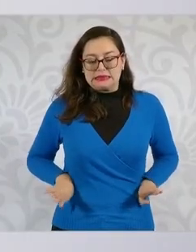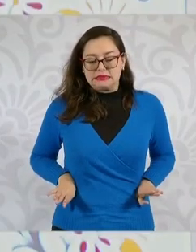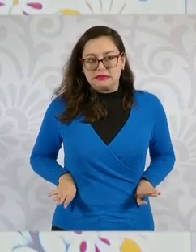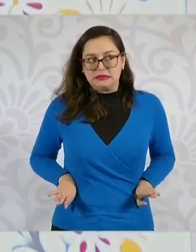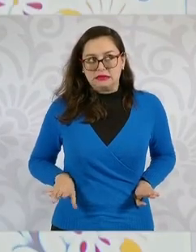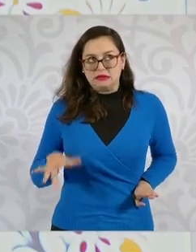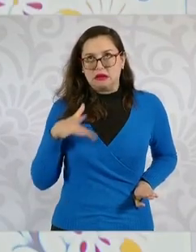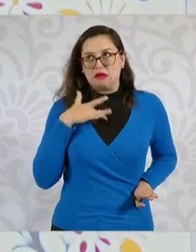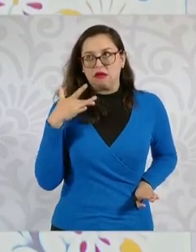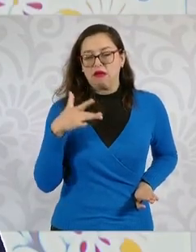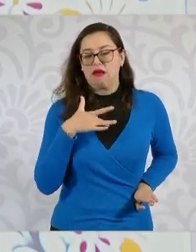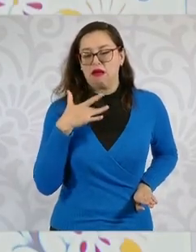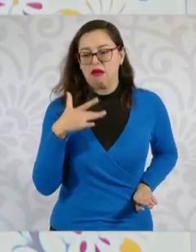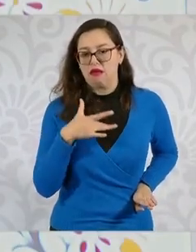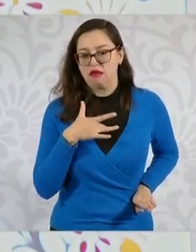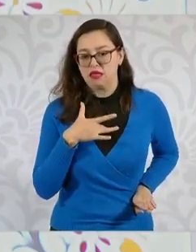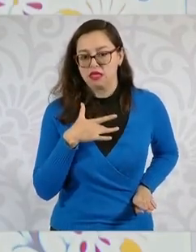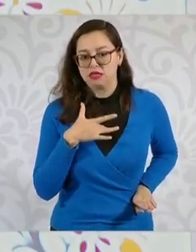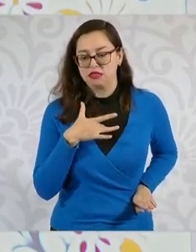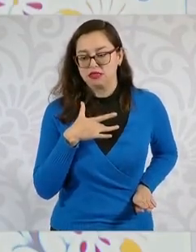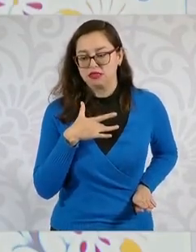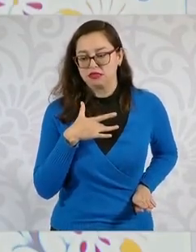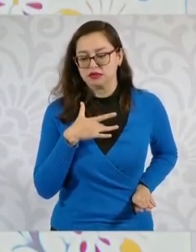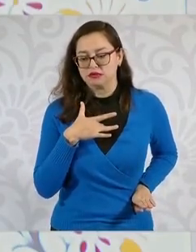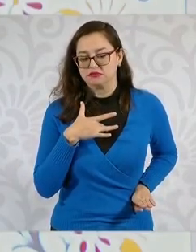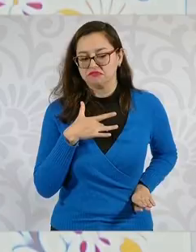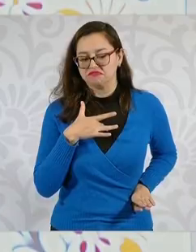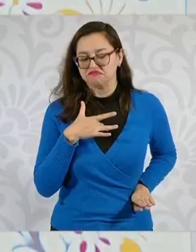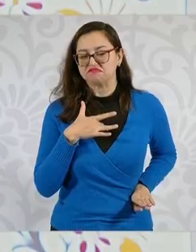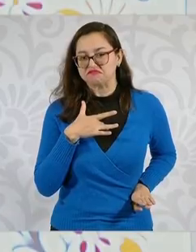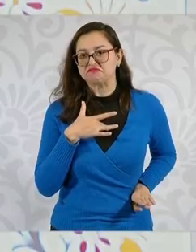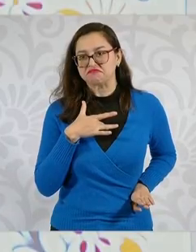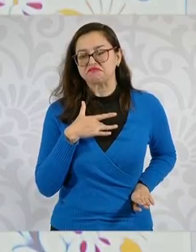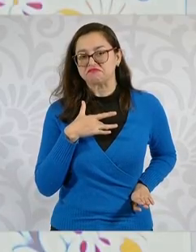lo nombre aunque digan que hay carrera judicial